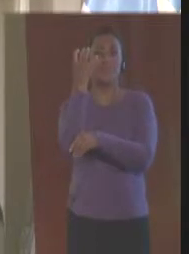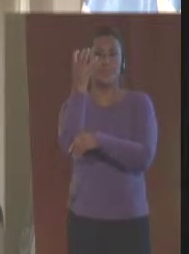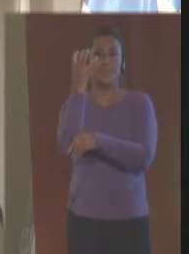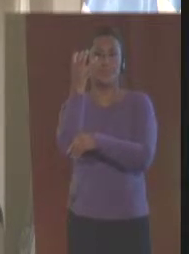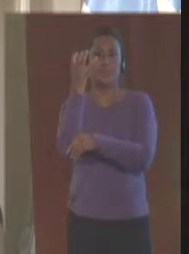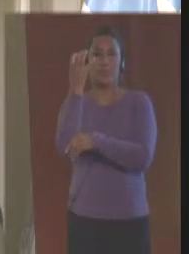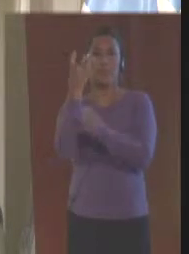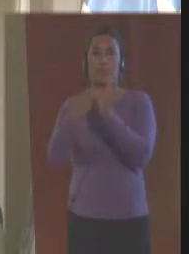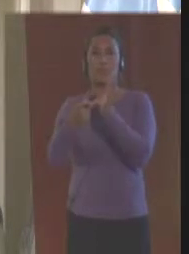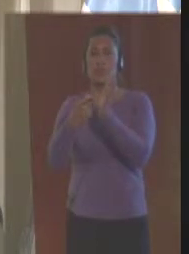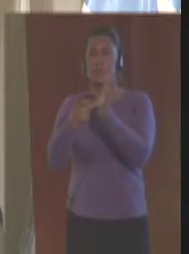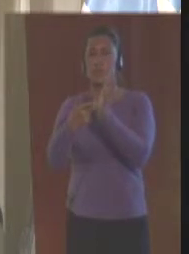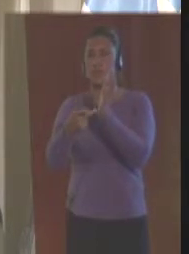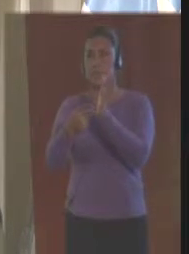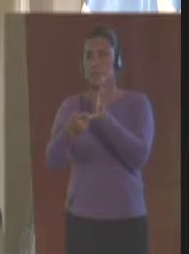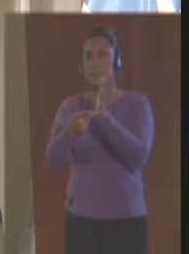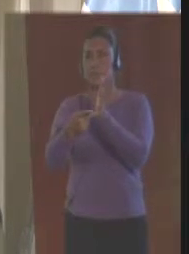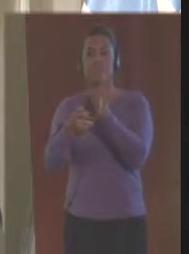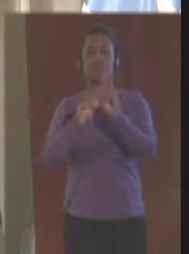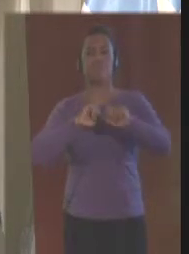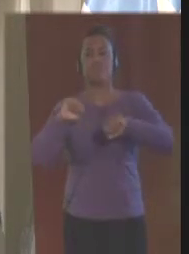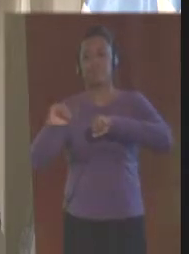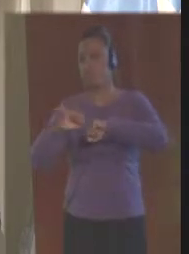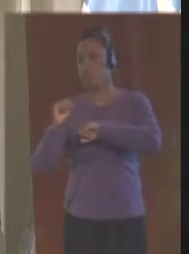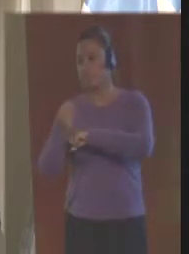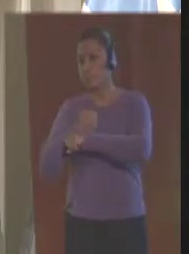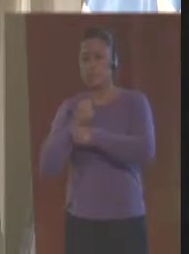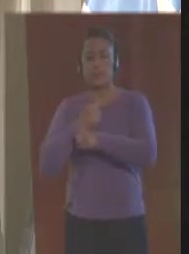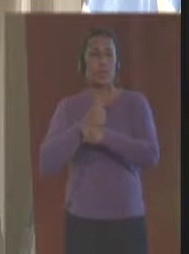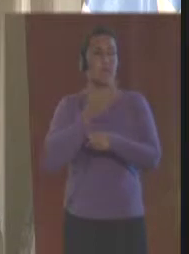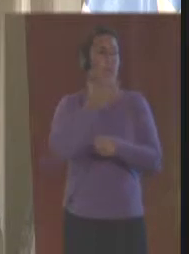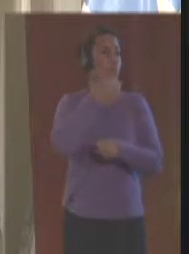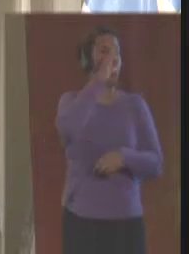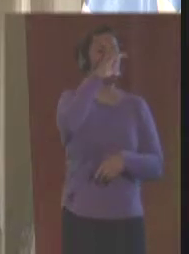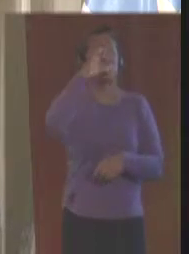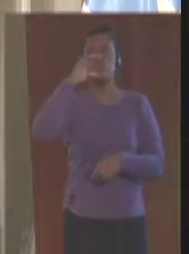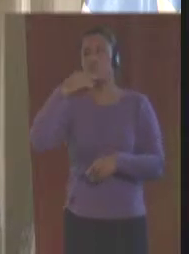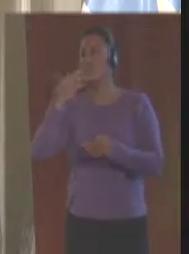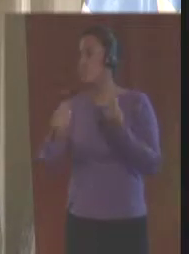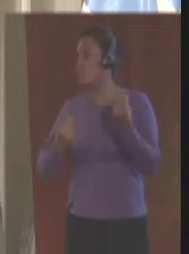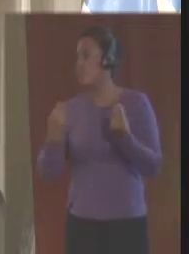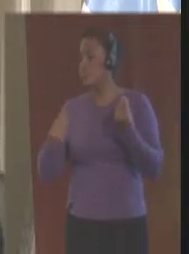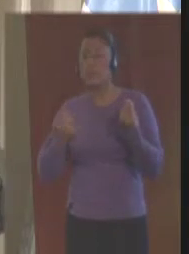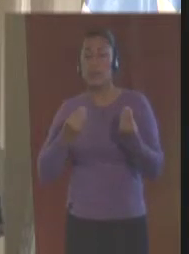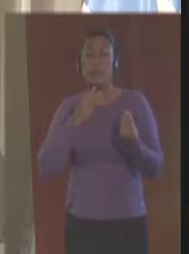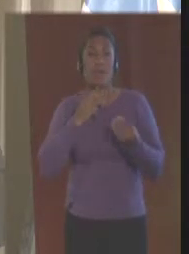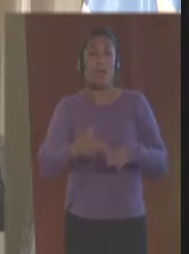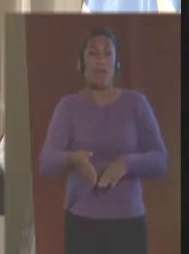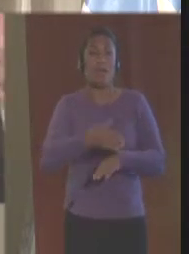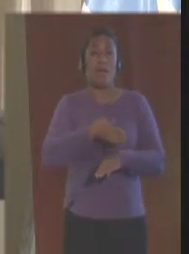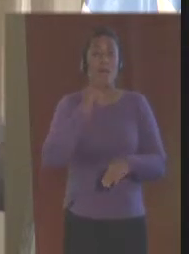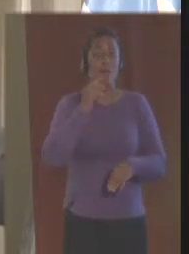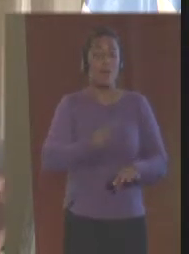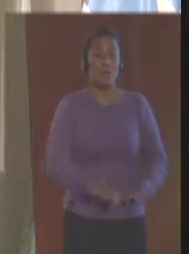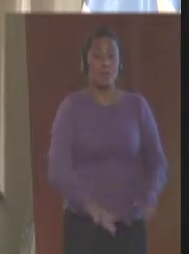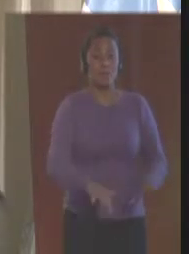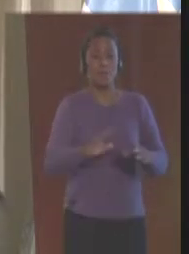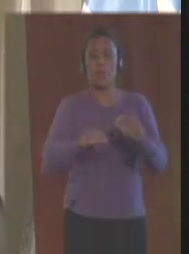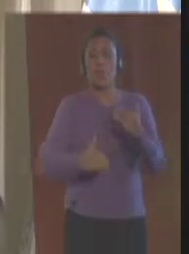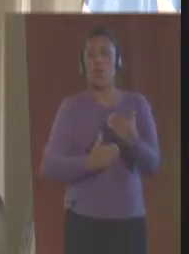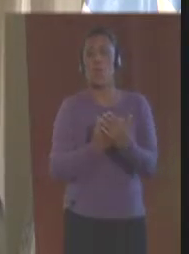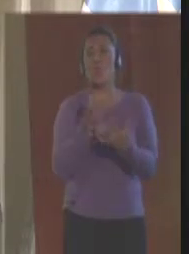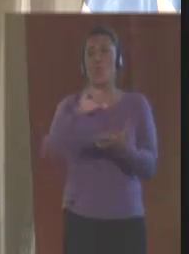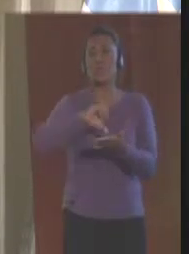las últimas horas he estado dedicado también a buscar cómo remediar una inundación que se dio en una nueva